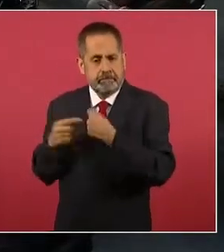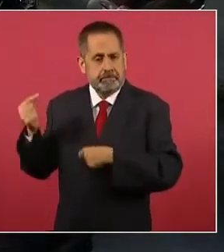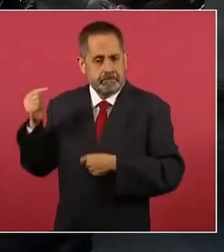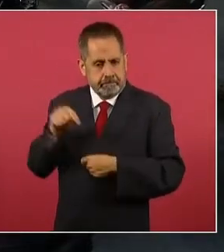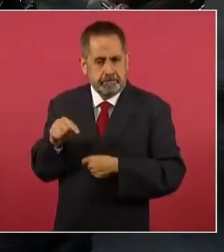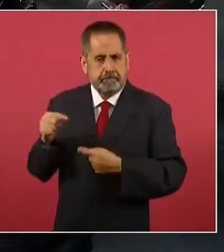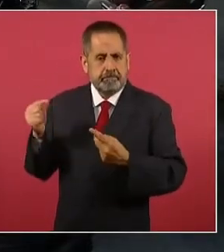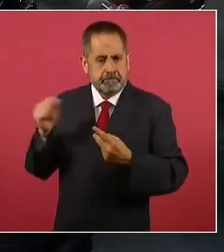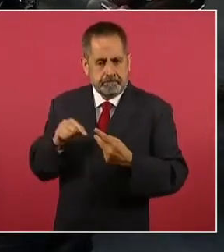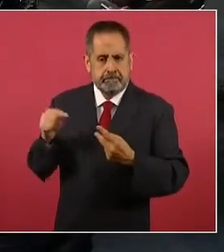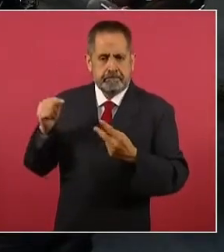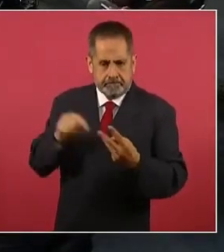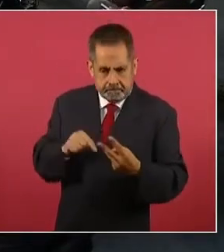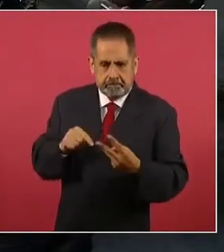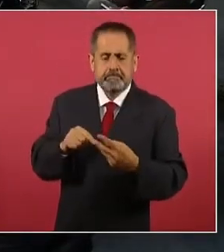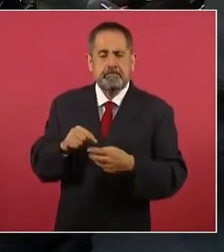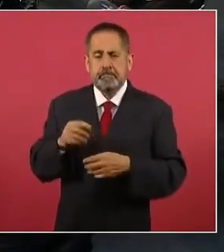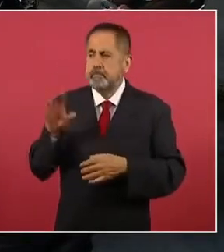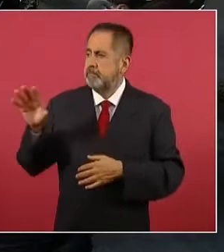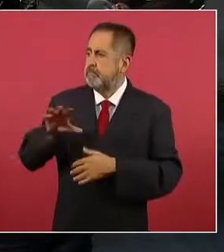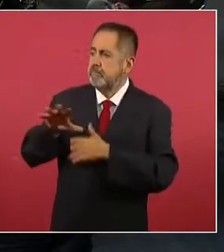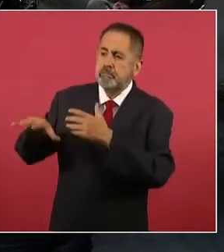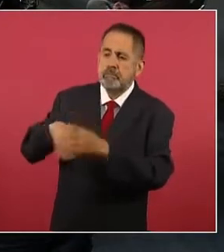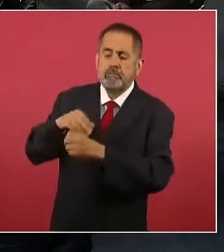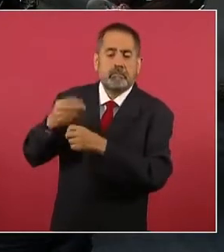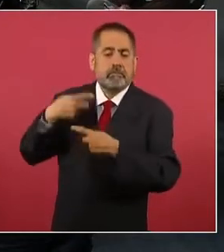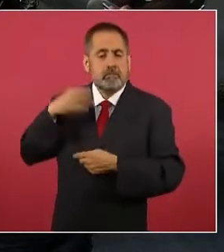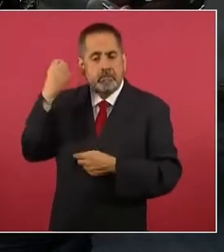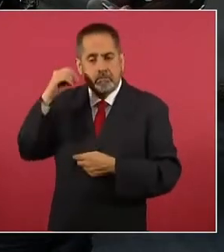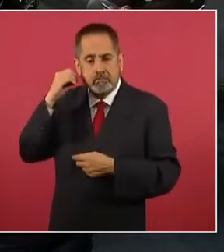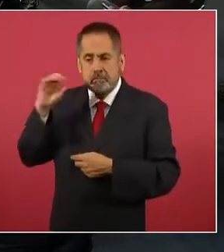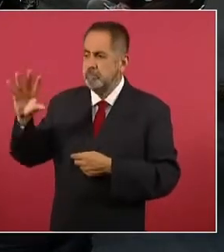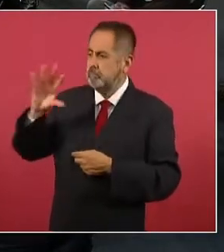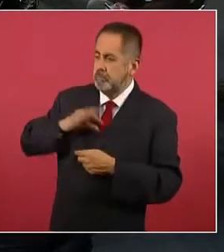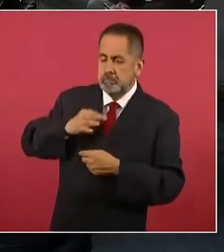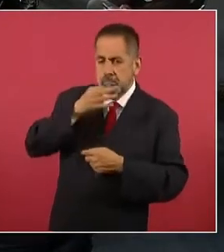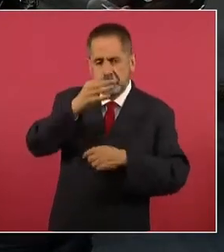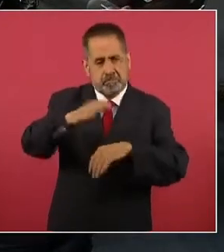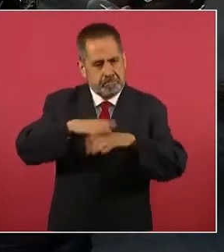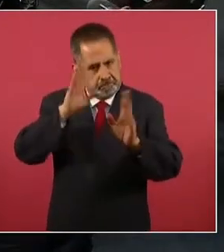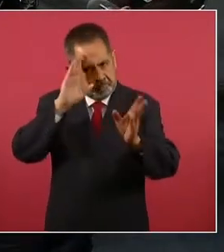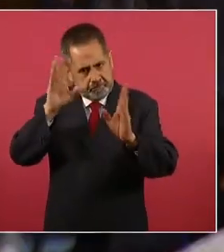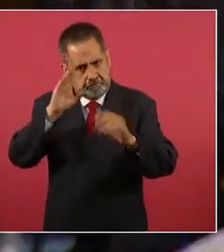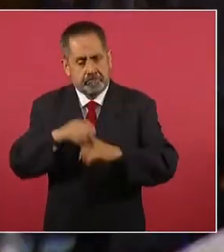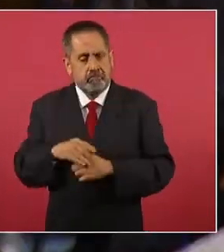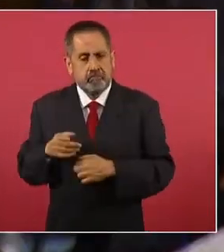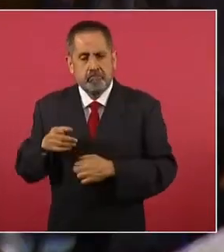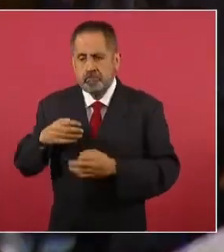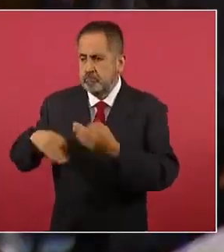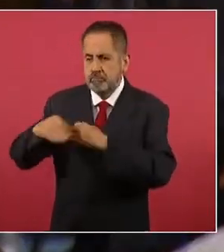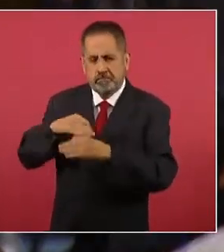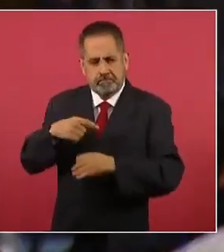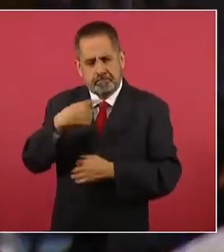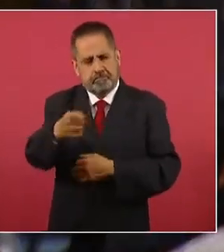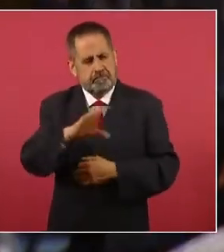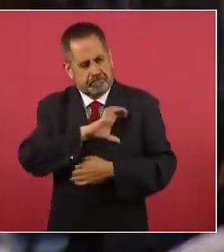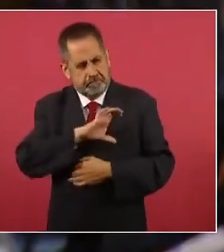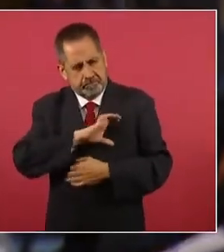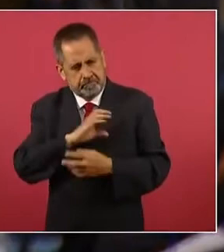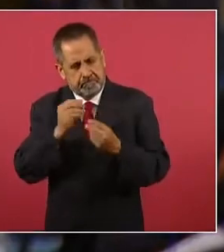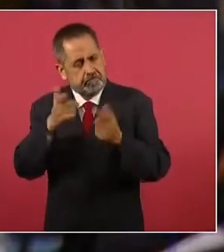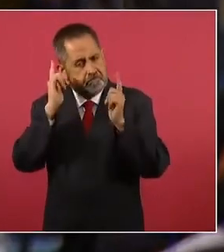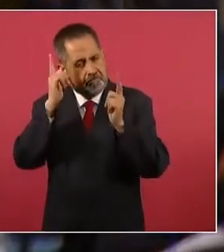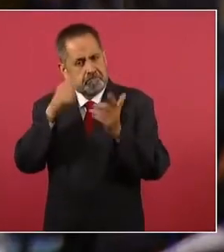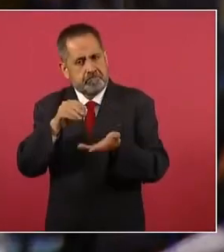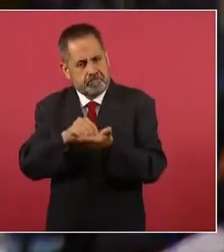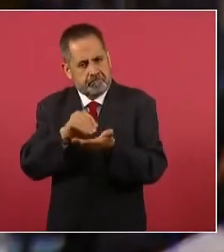usted un saludo de todos sus paisanos de Oaxaca. Cada oaxaqueño lo estima, lo quiere y lo anhela que